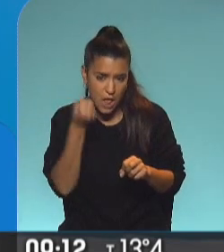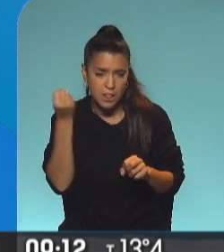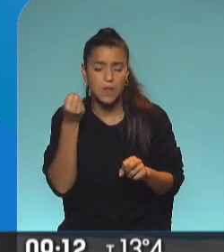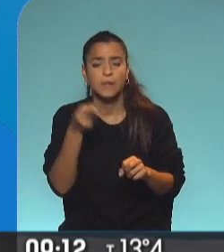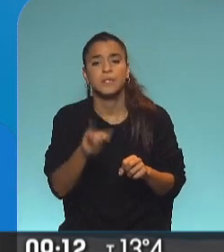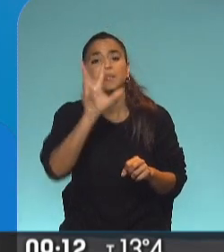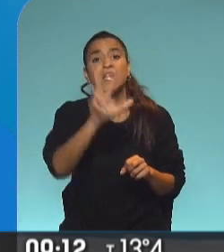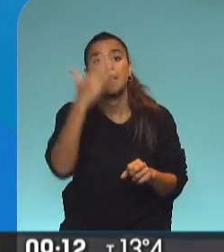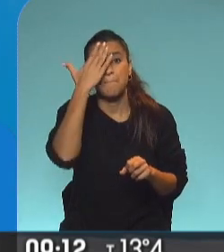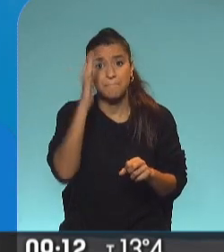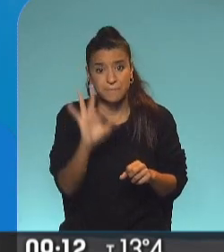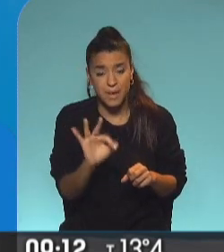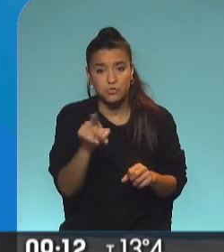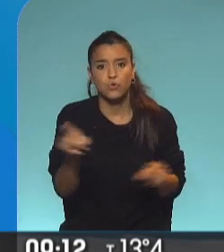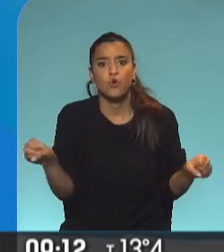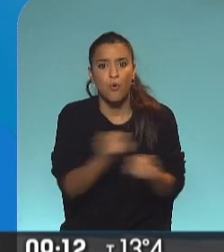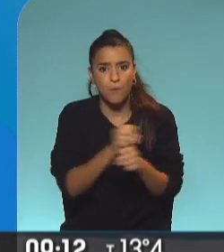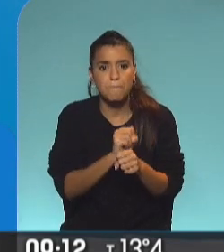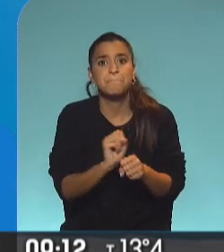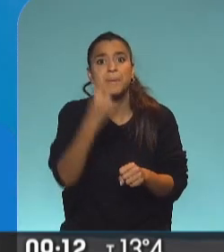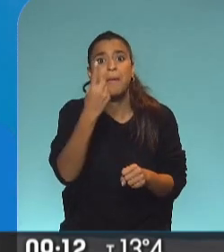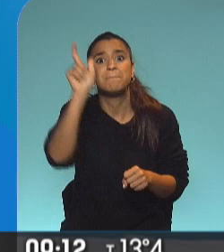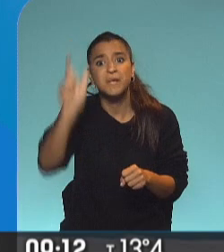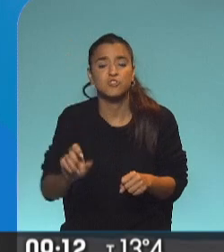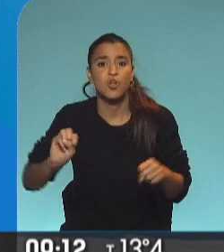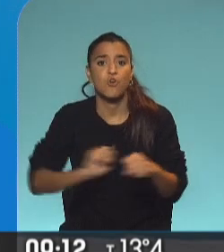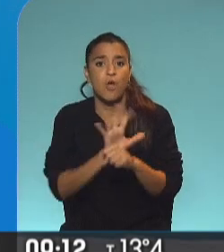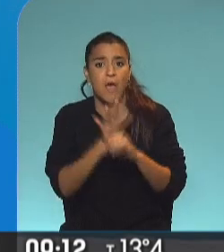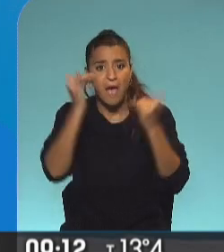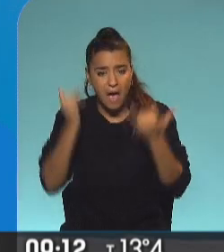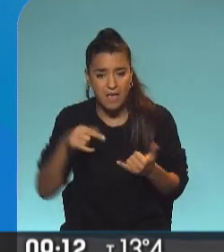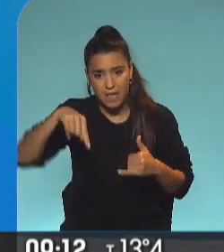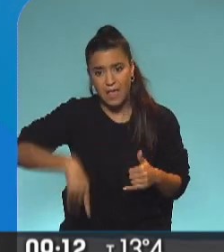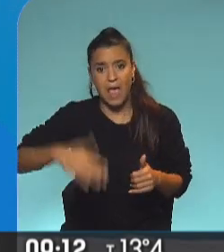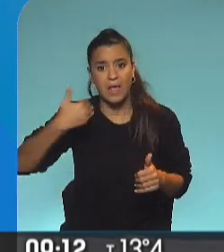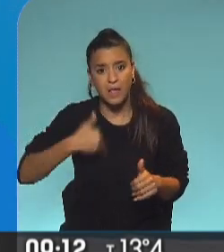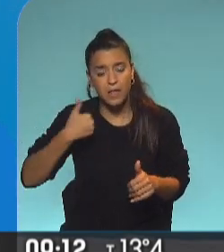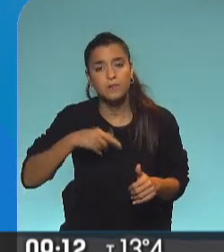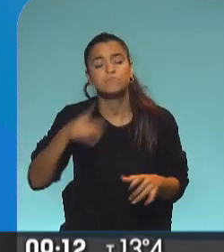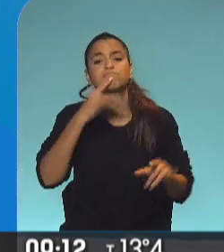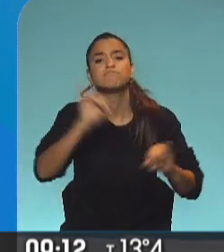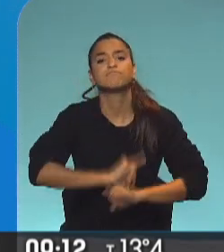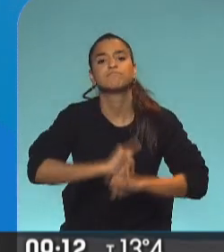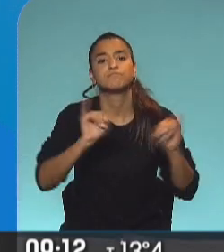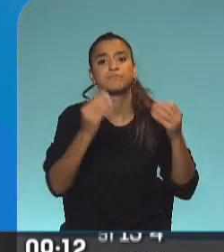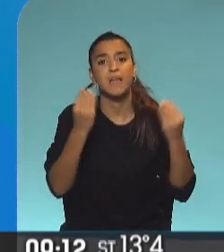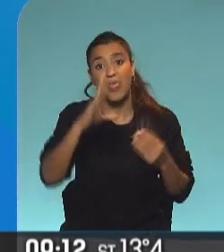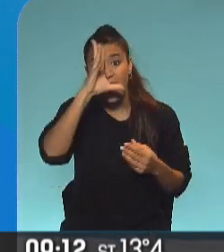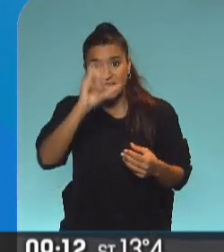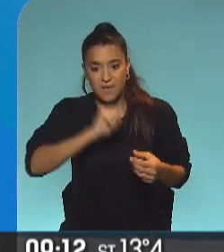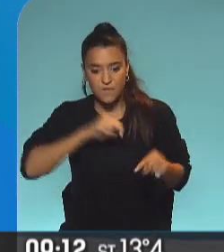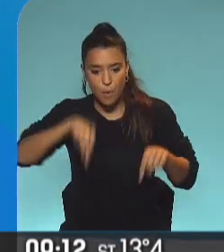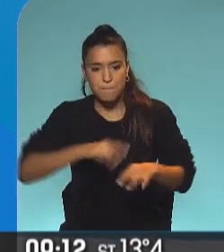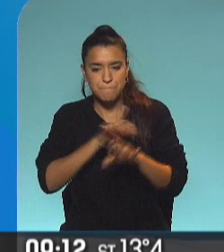el 3 de marzo, cuando se confirmó el primer caso de coronavirus en Argentina, se informó que el desafío para